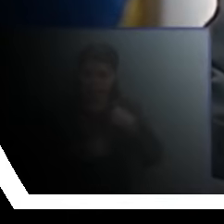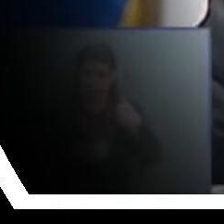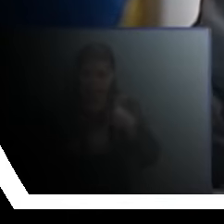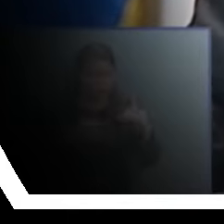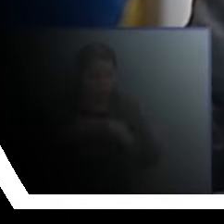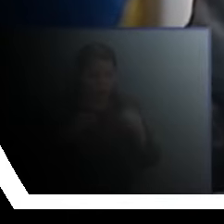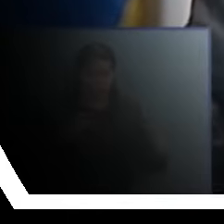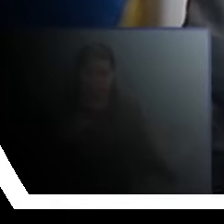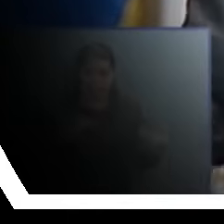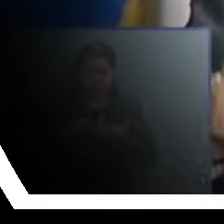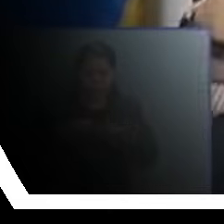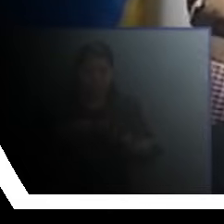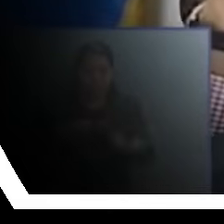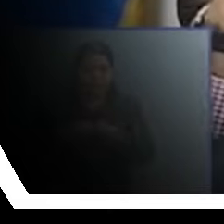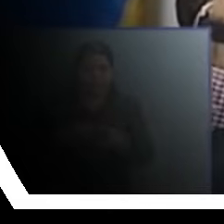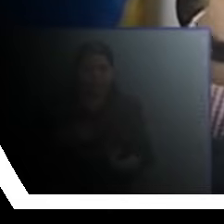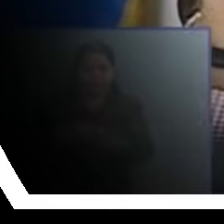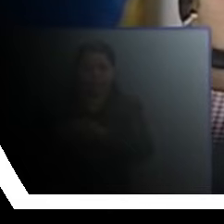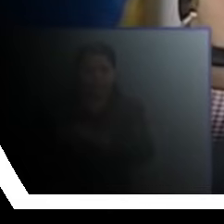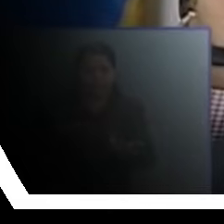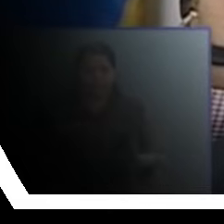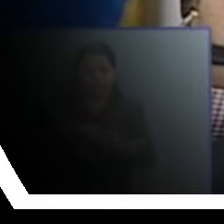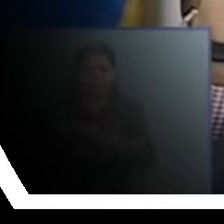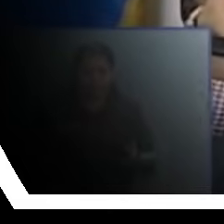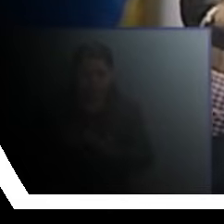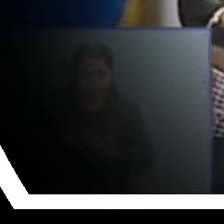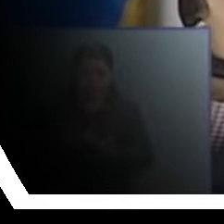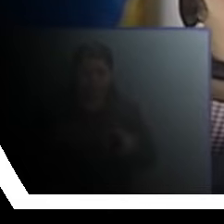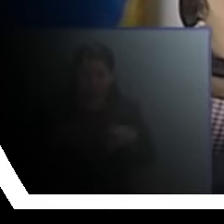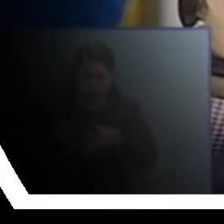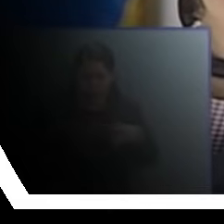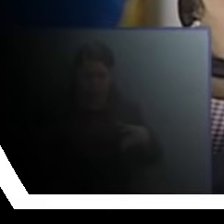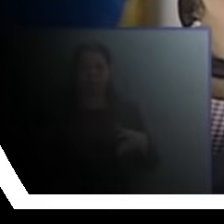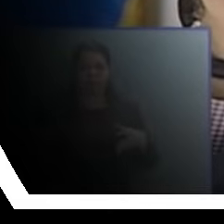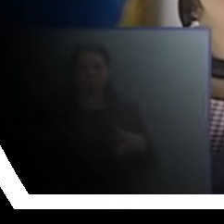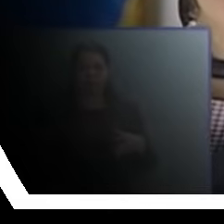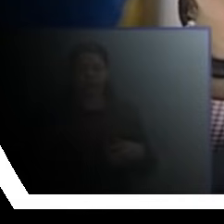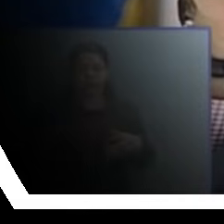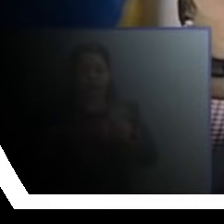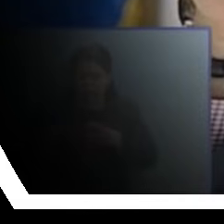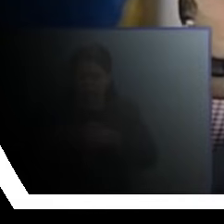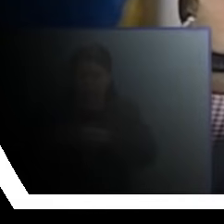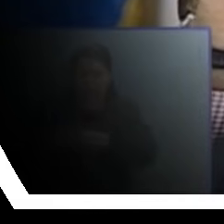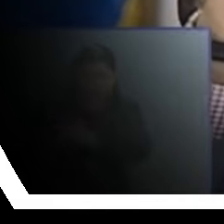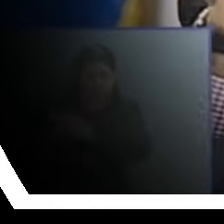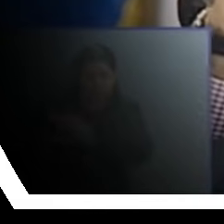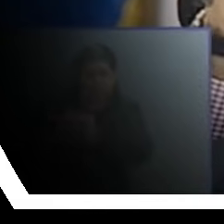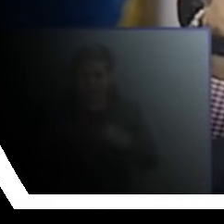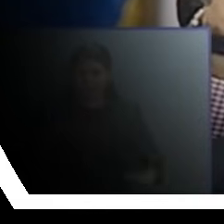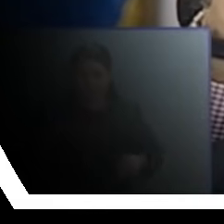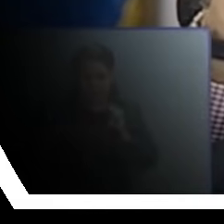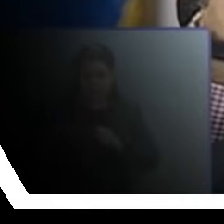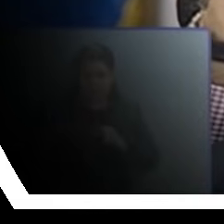un video que había elementos de la brigada especial de seguridad militar que habían